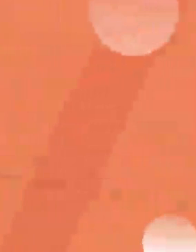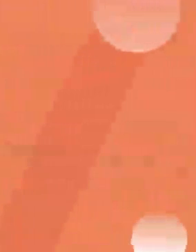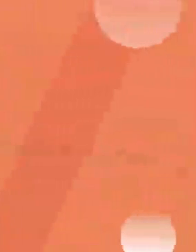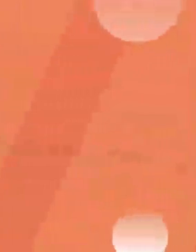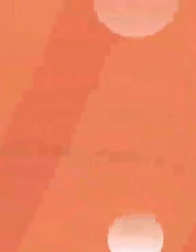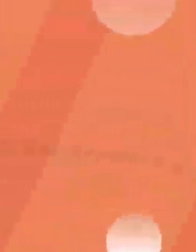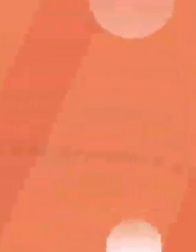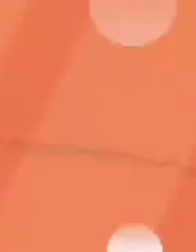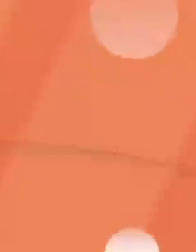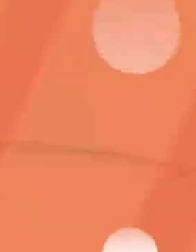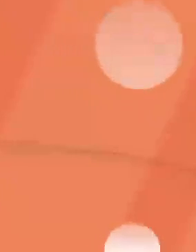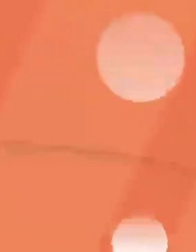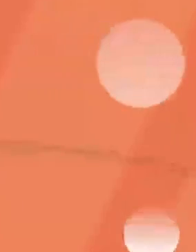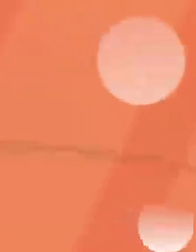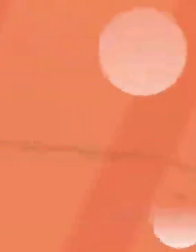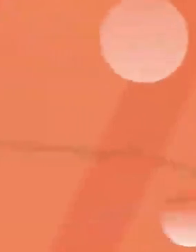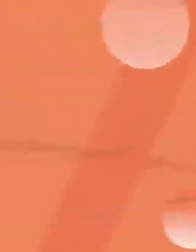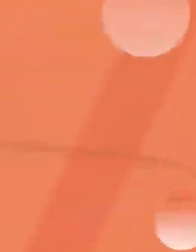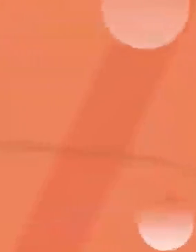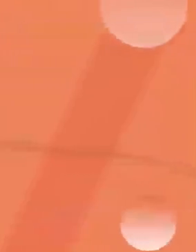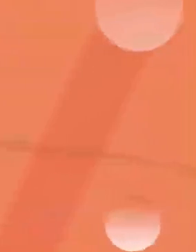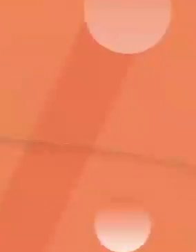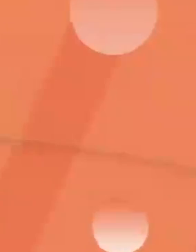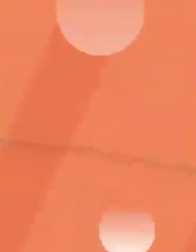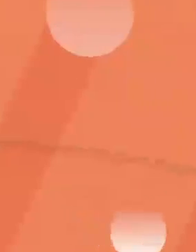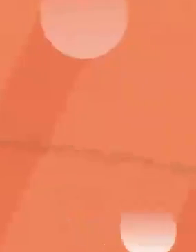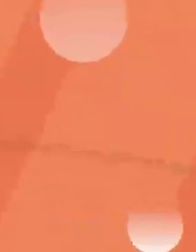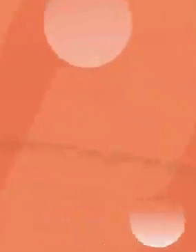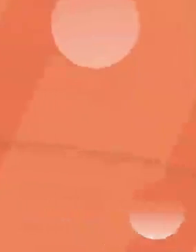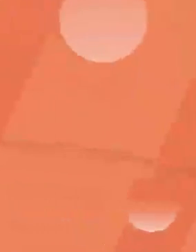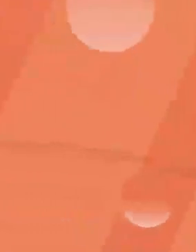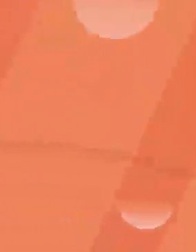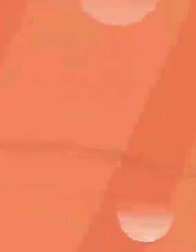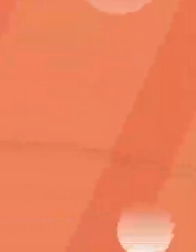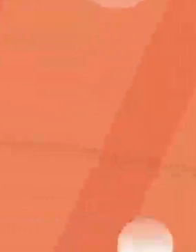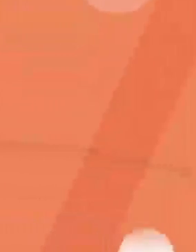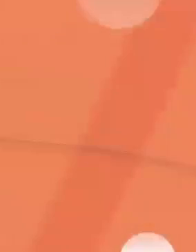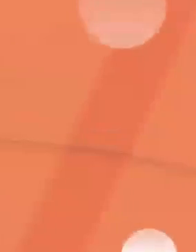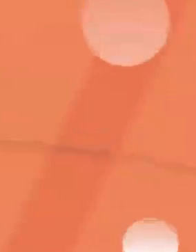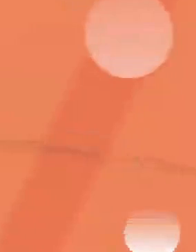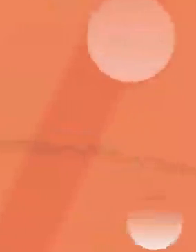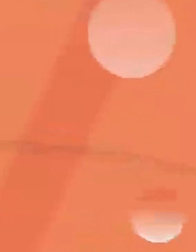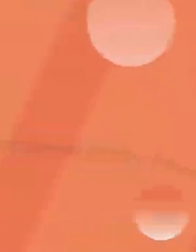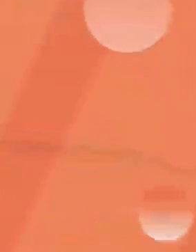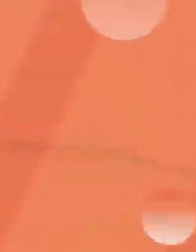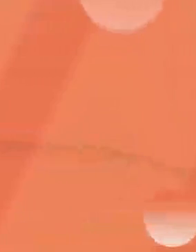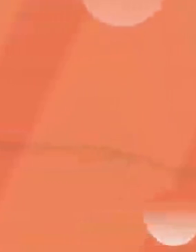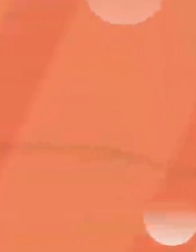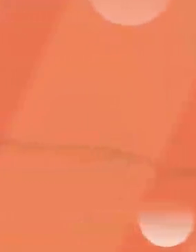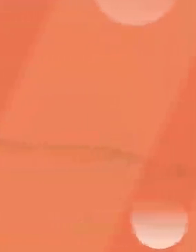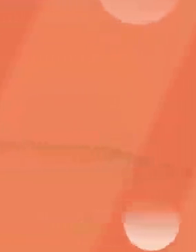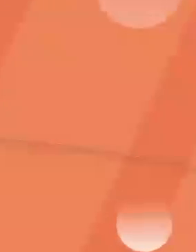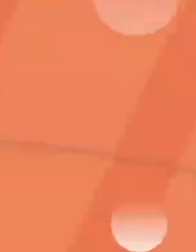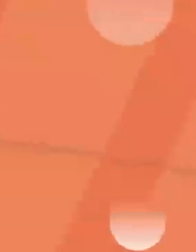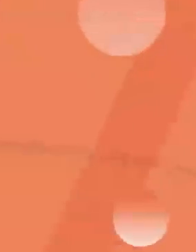¿Cómo se clasifican las sustancias de acuerdo a su capacidad de conducir la corriente eléctrica en